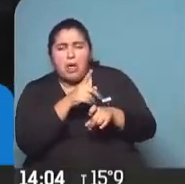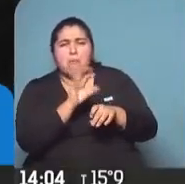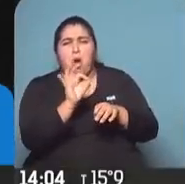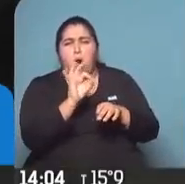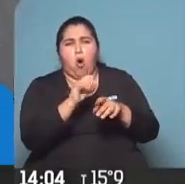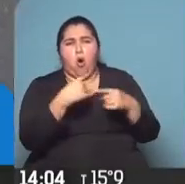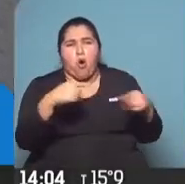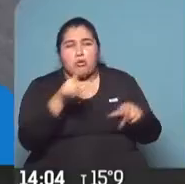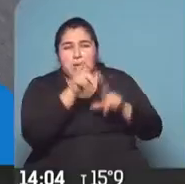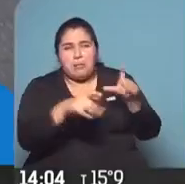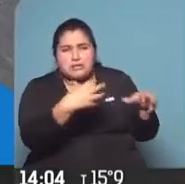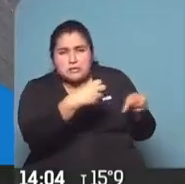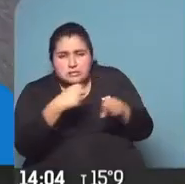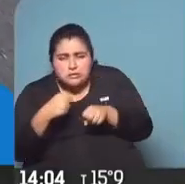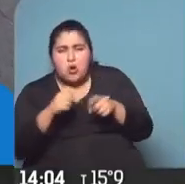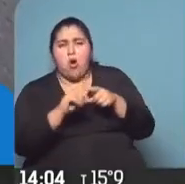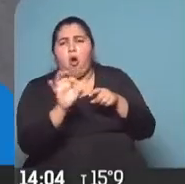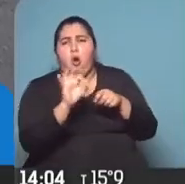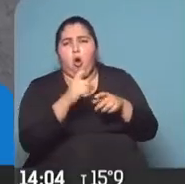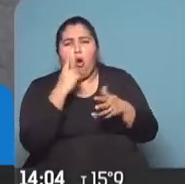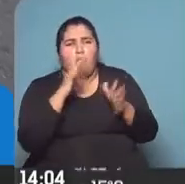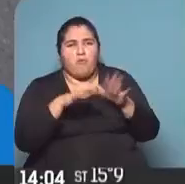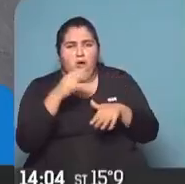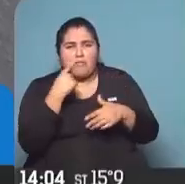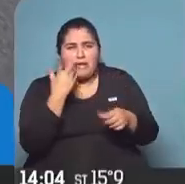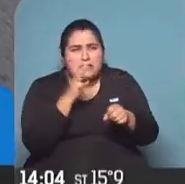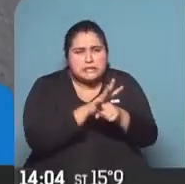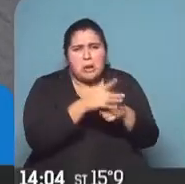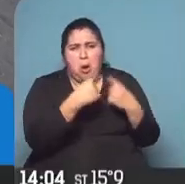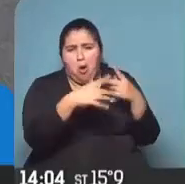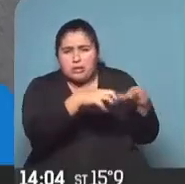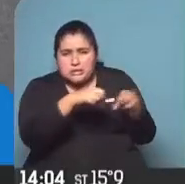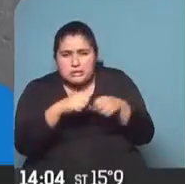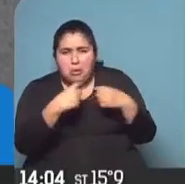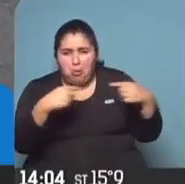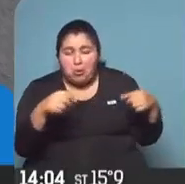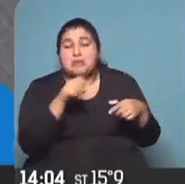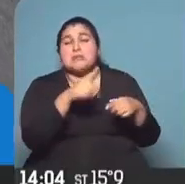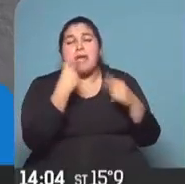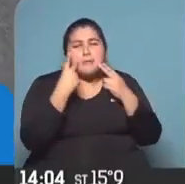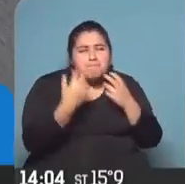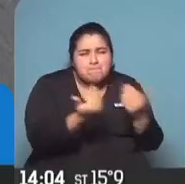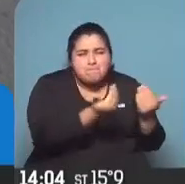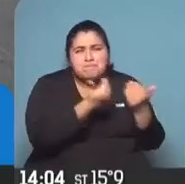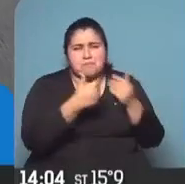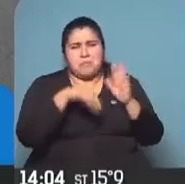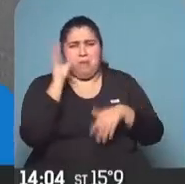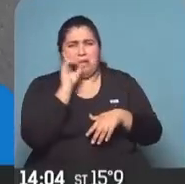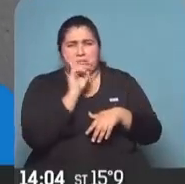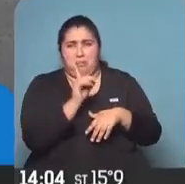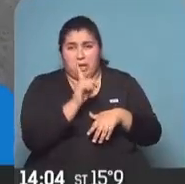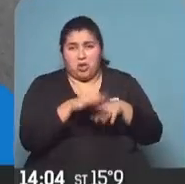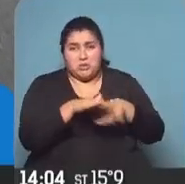toma de rehenes reducción del 20 suscritos por apretado sin forma óptima allanamientos frías la peligrosidad